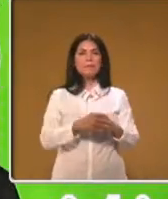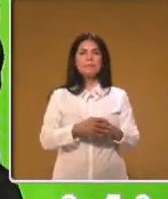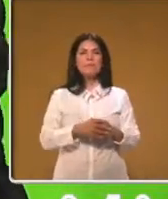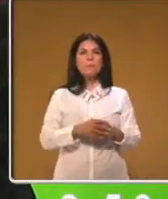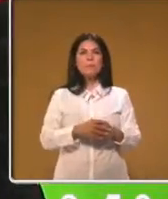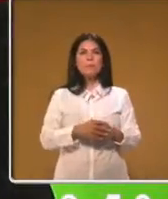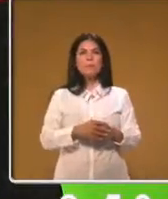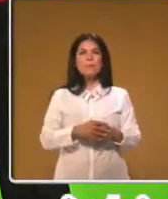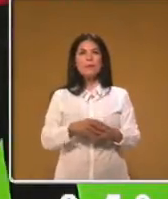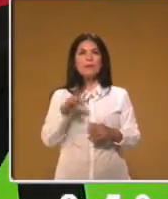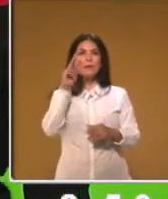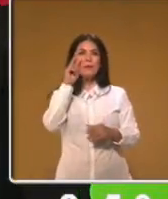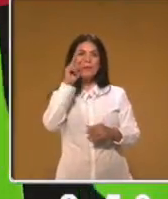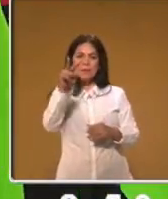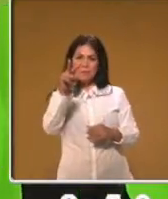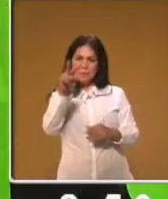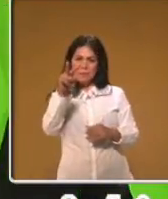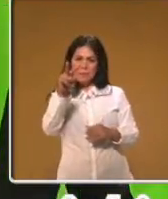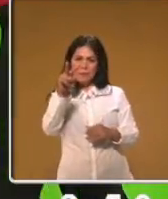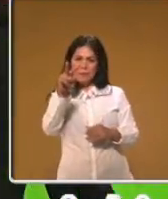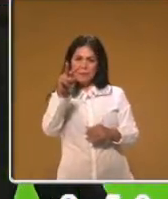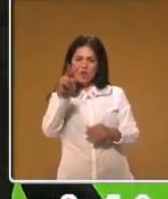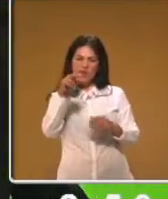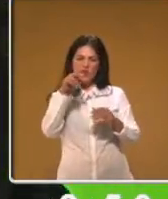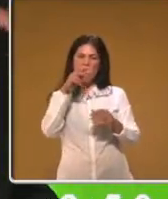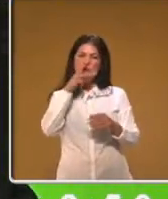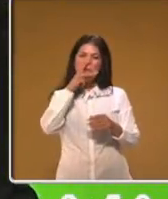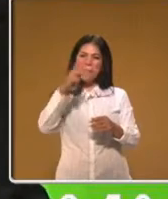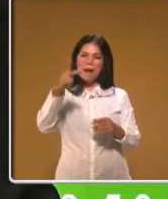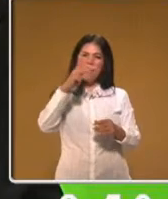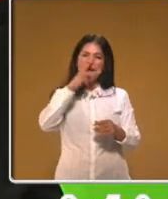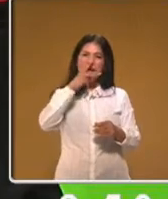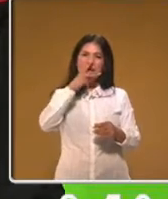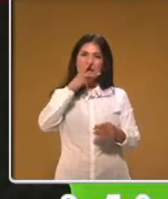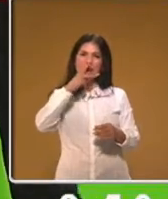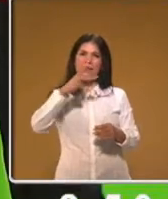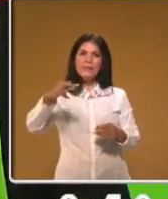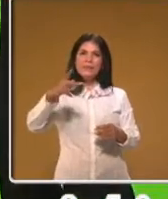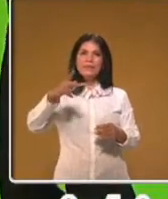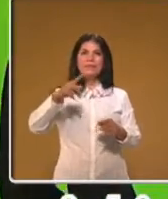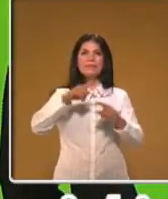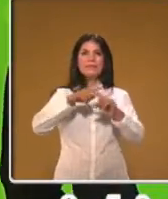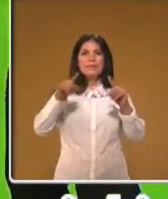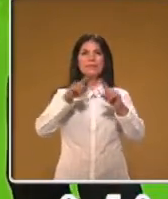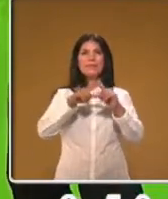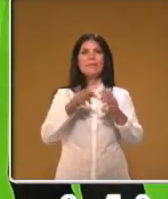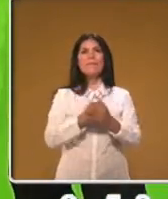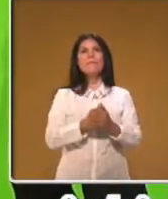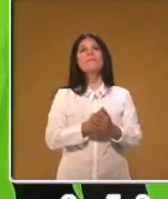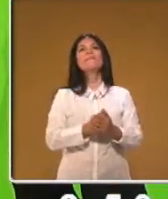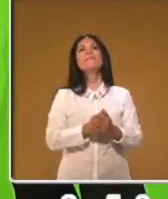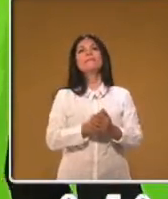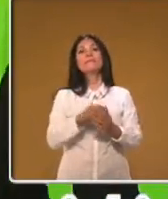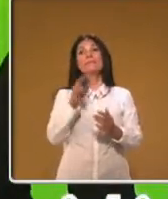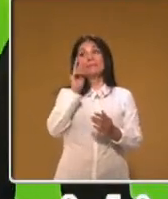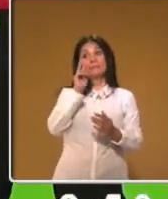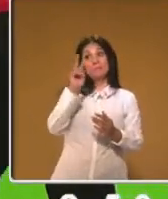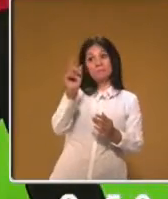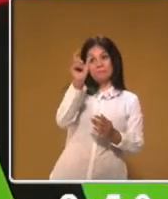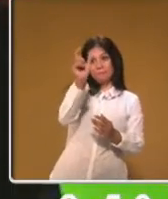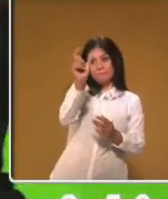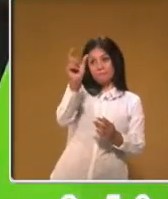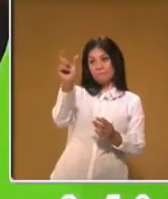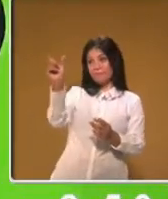utilizamos lenguajes especiales. Por ejemplo, esto que ustedes ven aquí pueden leer, felices fiestas. Sin embargo,